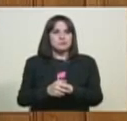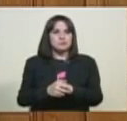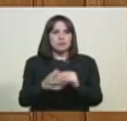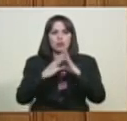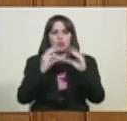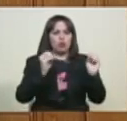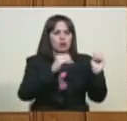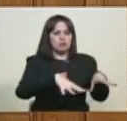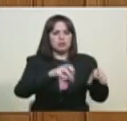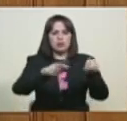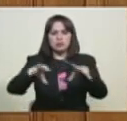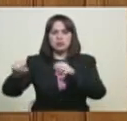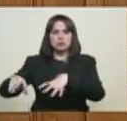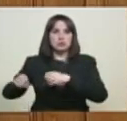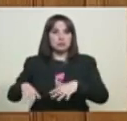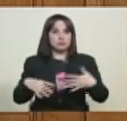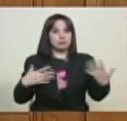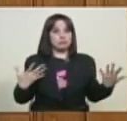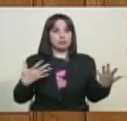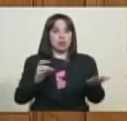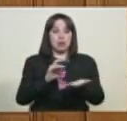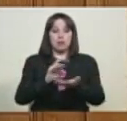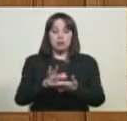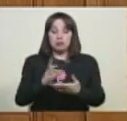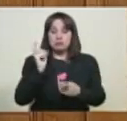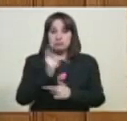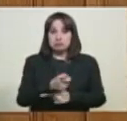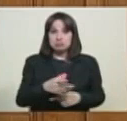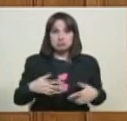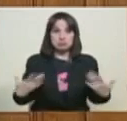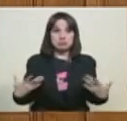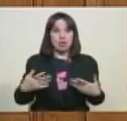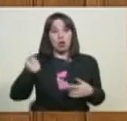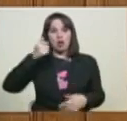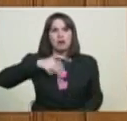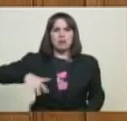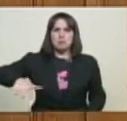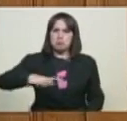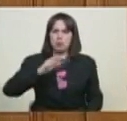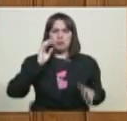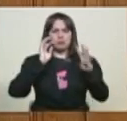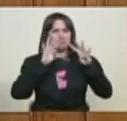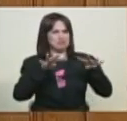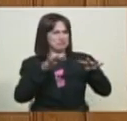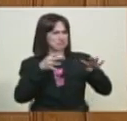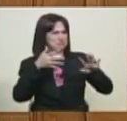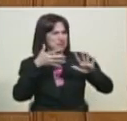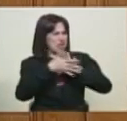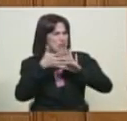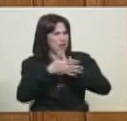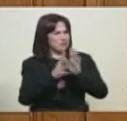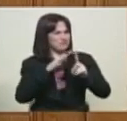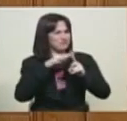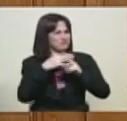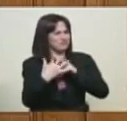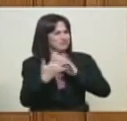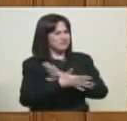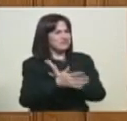Y cuando nuestro pueblo y nuestra oficialidad patriota y revolucionaria vieron aquel